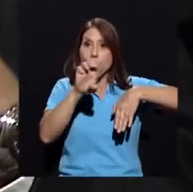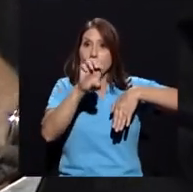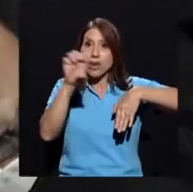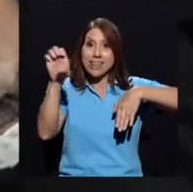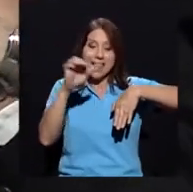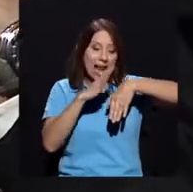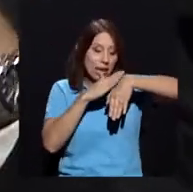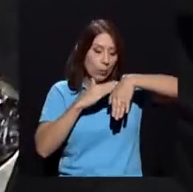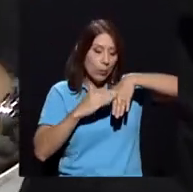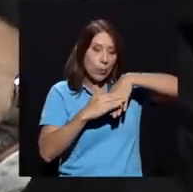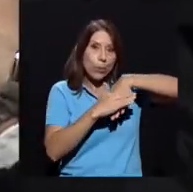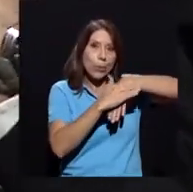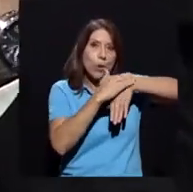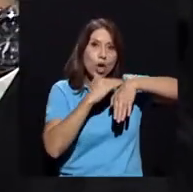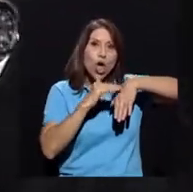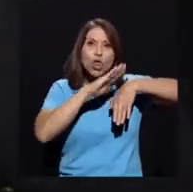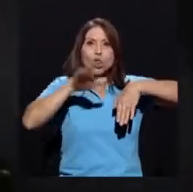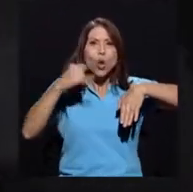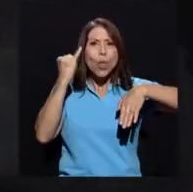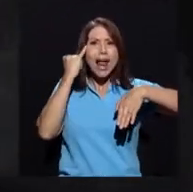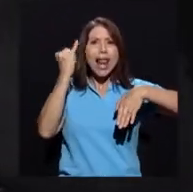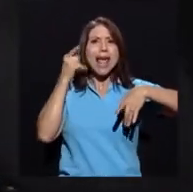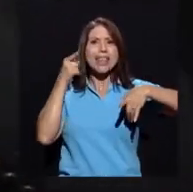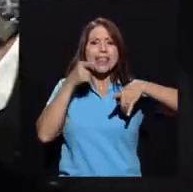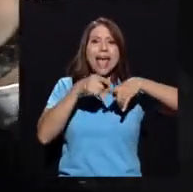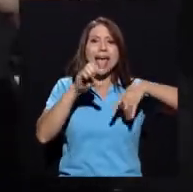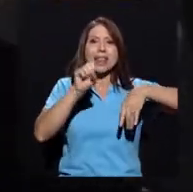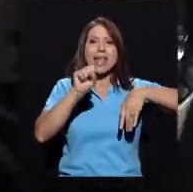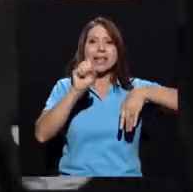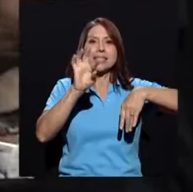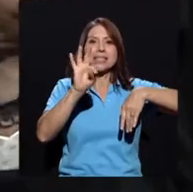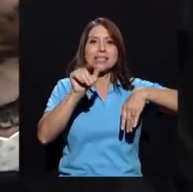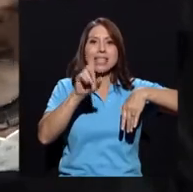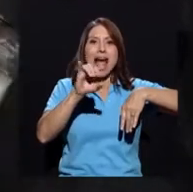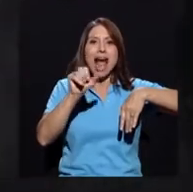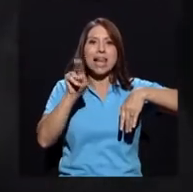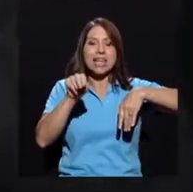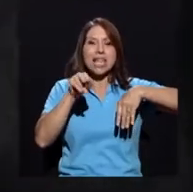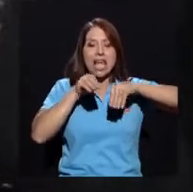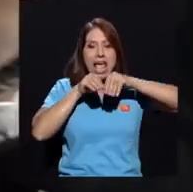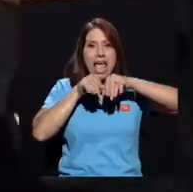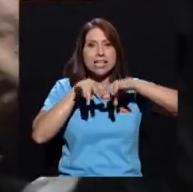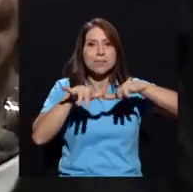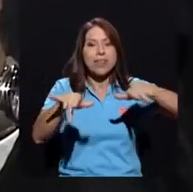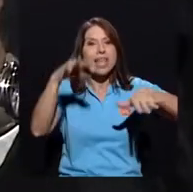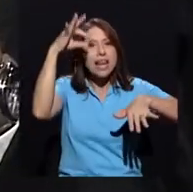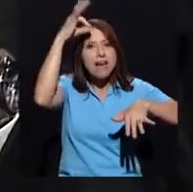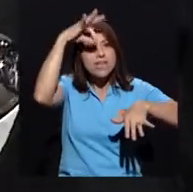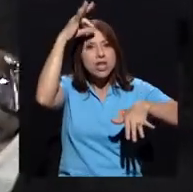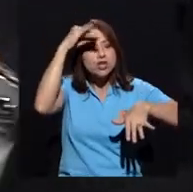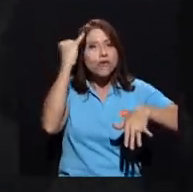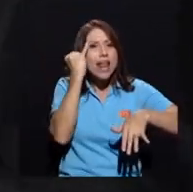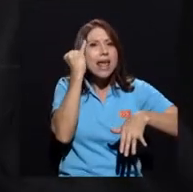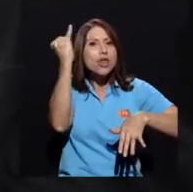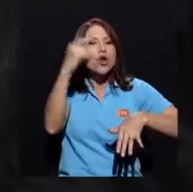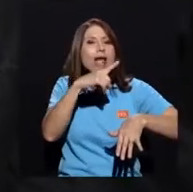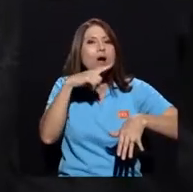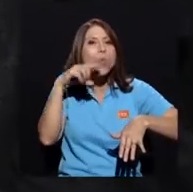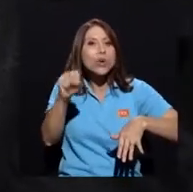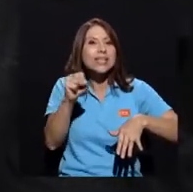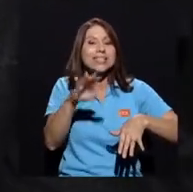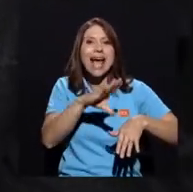toda la idea de Stalin de expander la filosofía, la ideología comunista y el